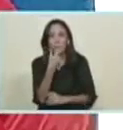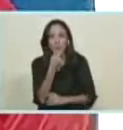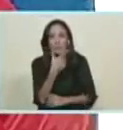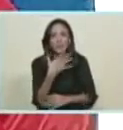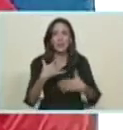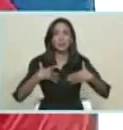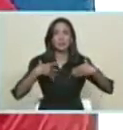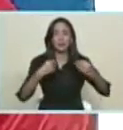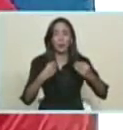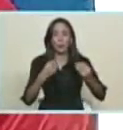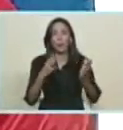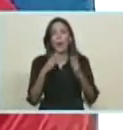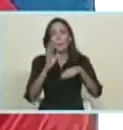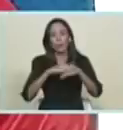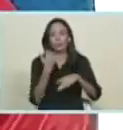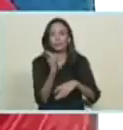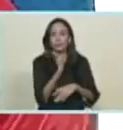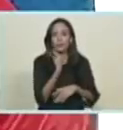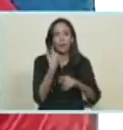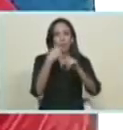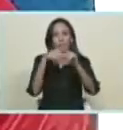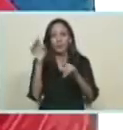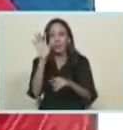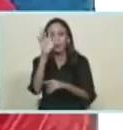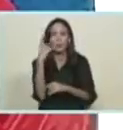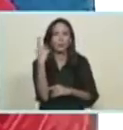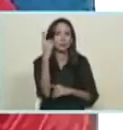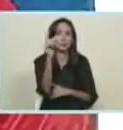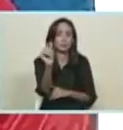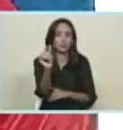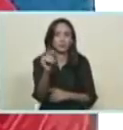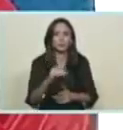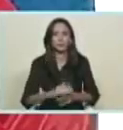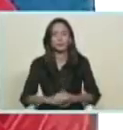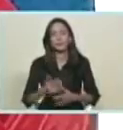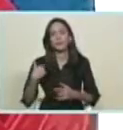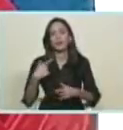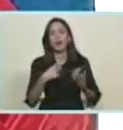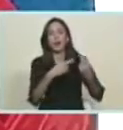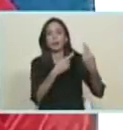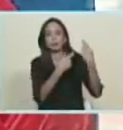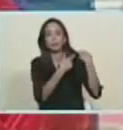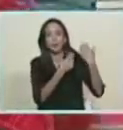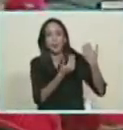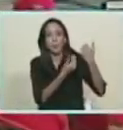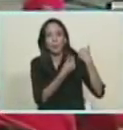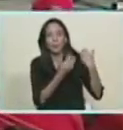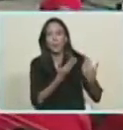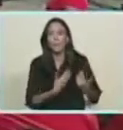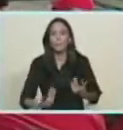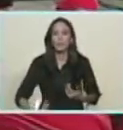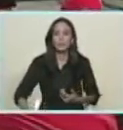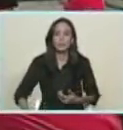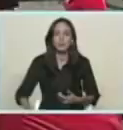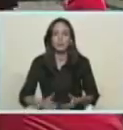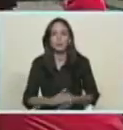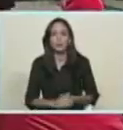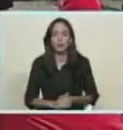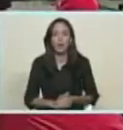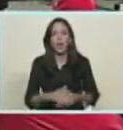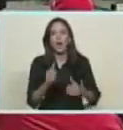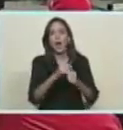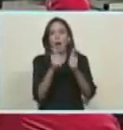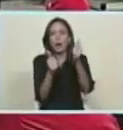cura a su mal en el exterior, y deja encargado de la presidencia de la República a